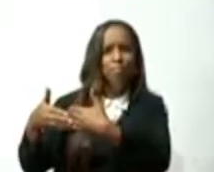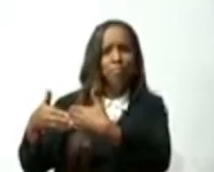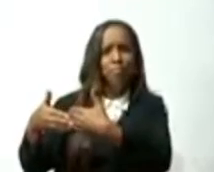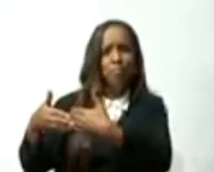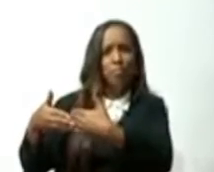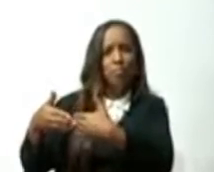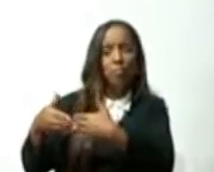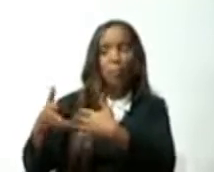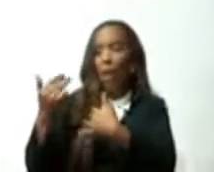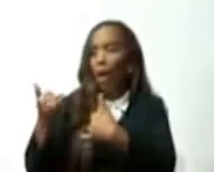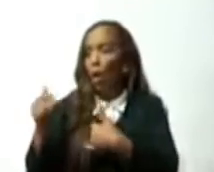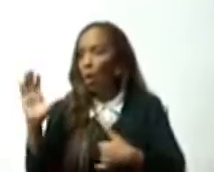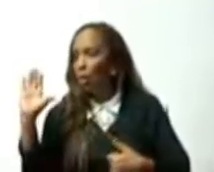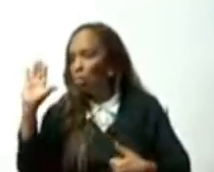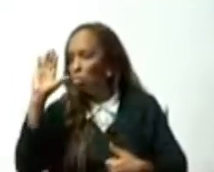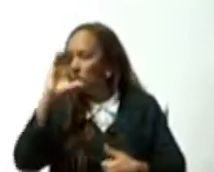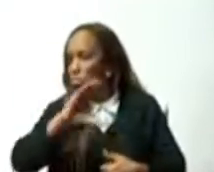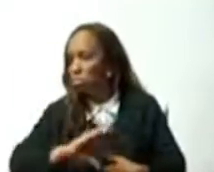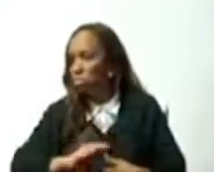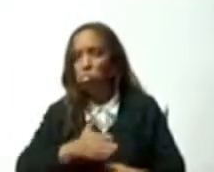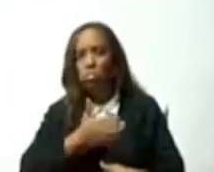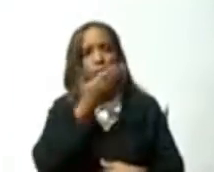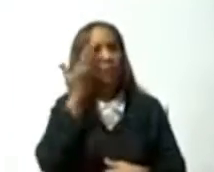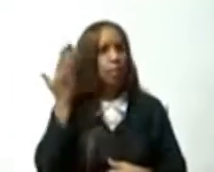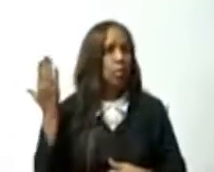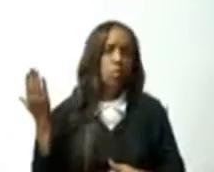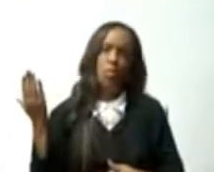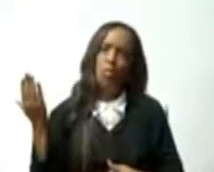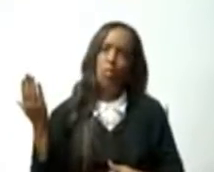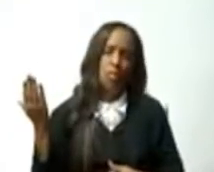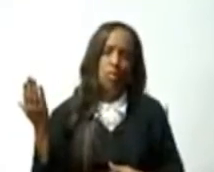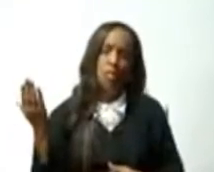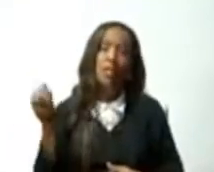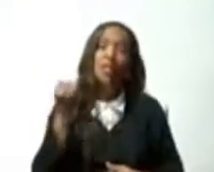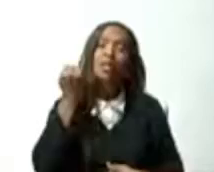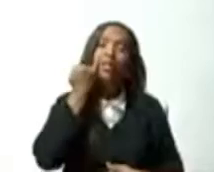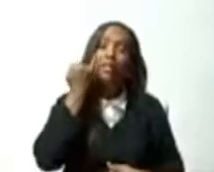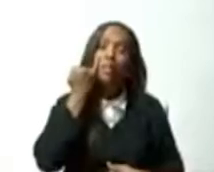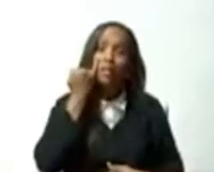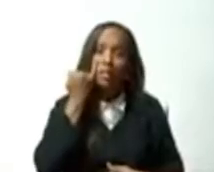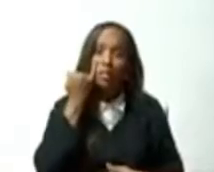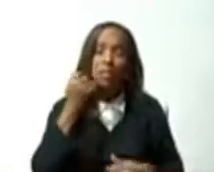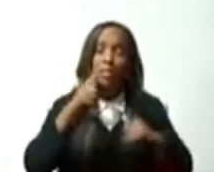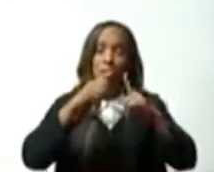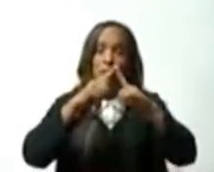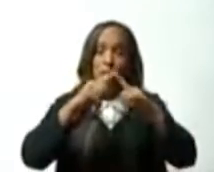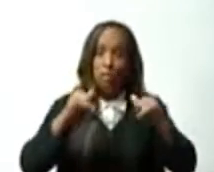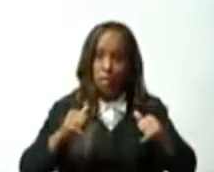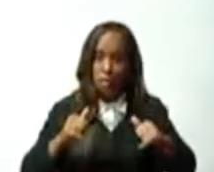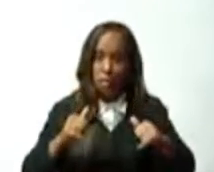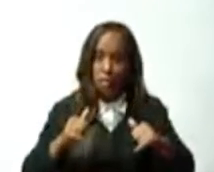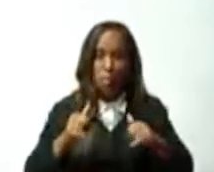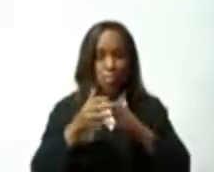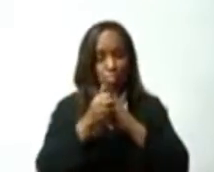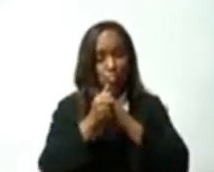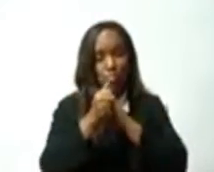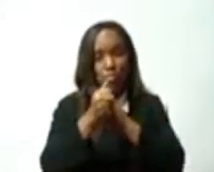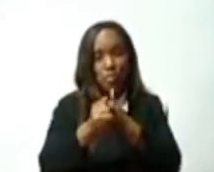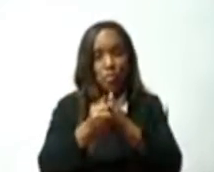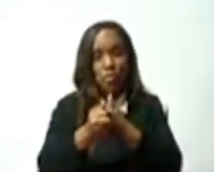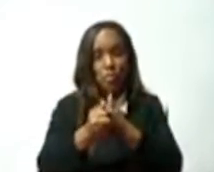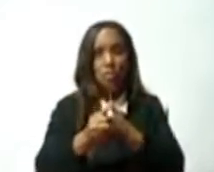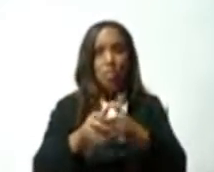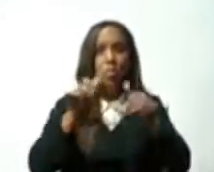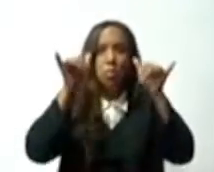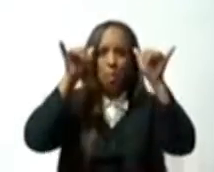de leche y de carne, y donde está la Asociación de Ganaderos Nisibón Agani, que es una pujante asociación de